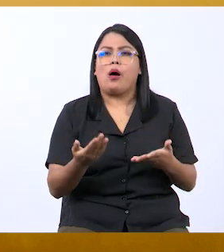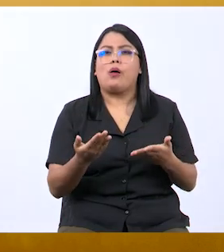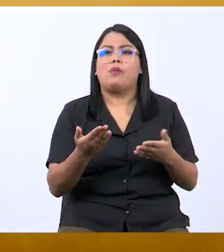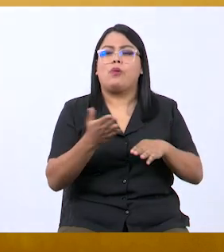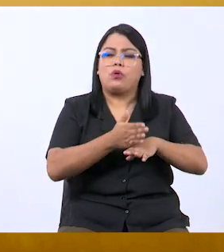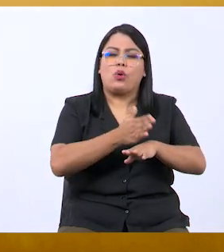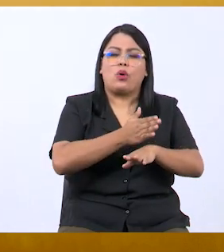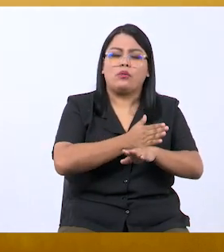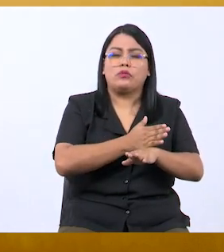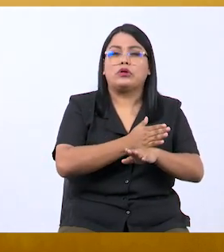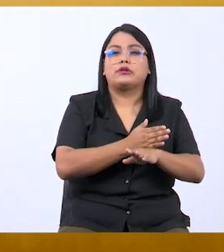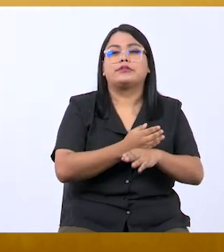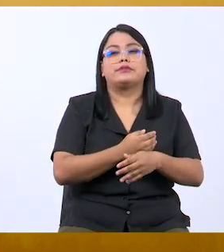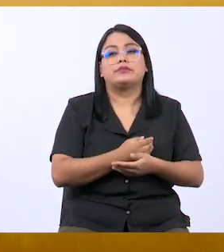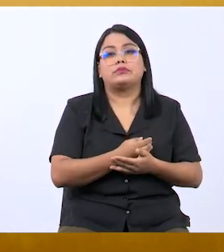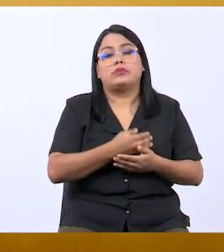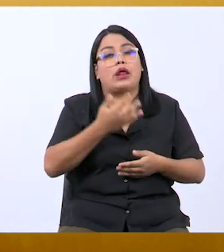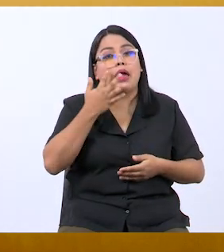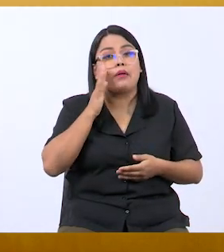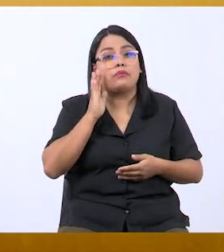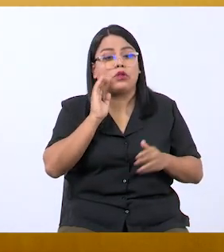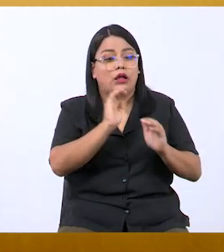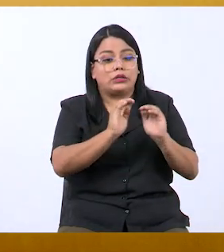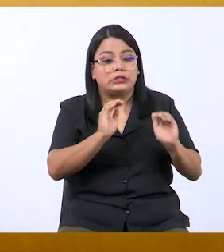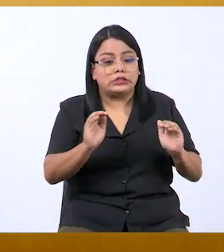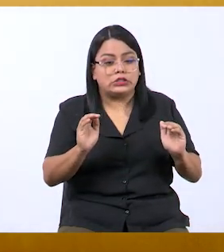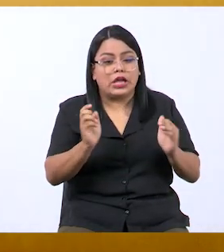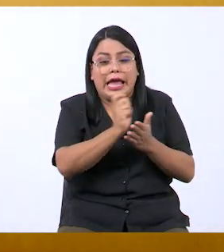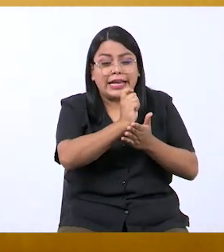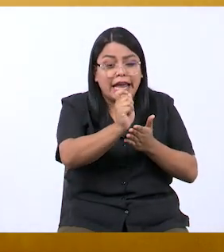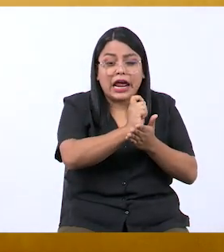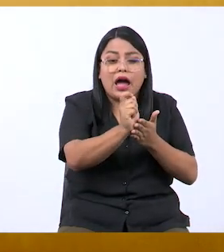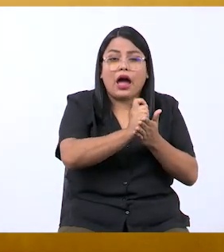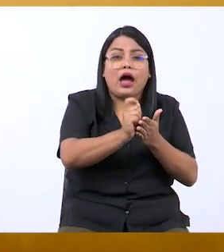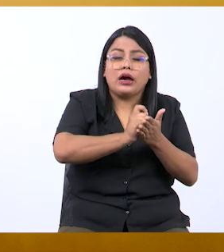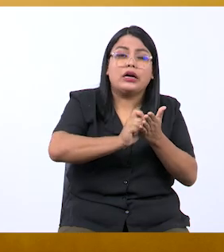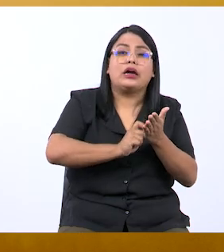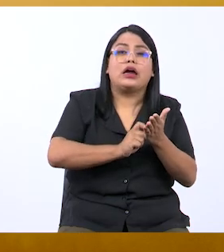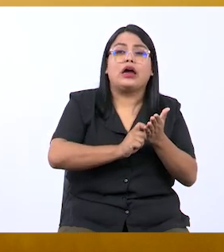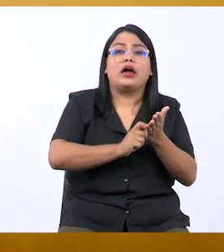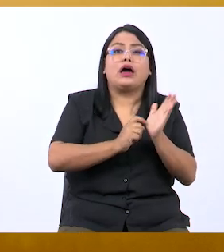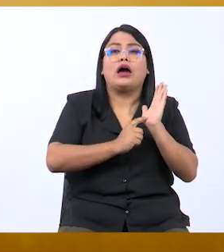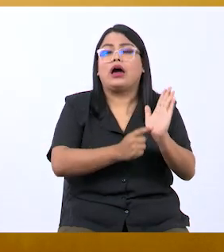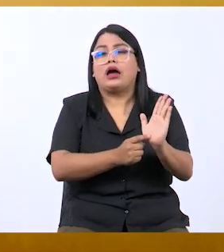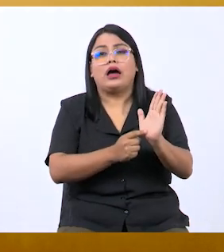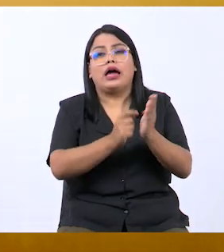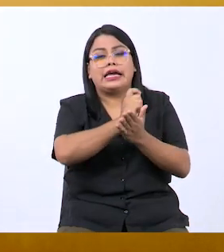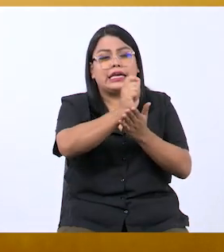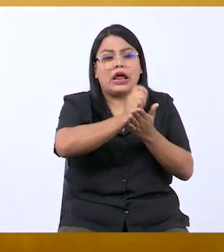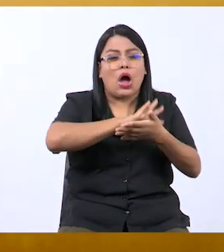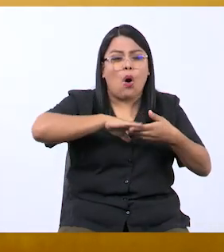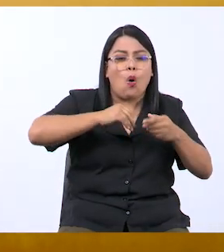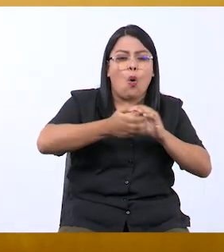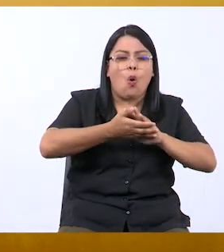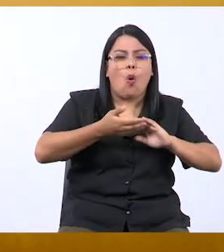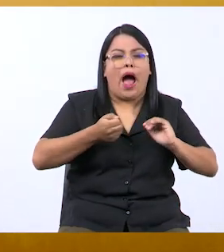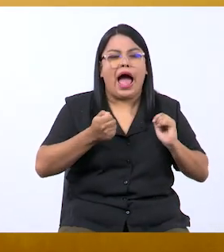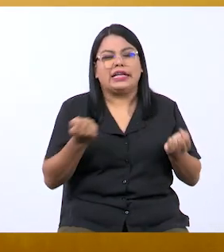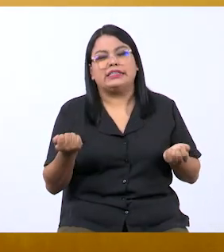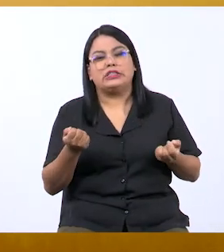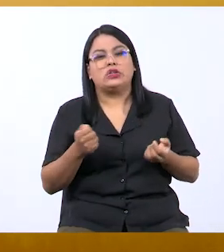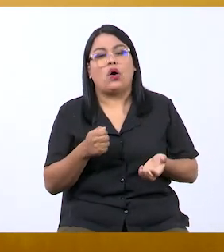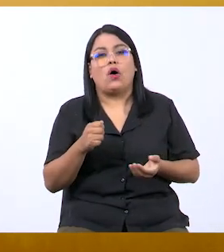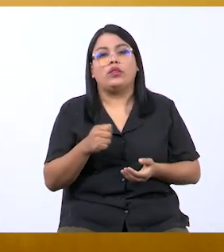desarrollar cada una de estas etapas. No podemos decirle al niño, escriba una leyenda, escriba un cuento de